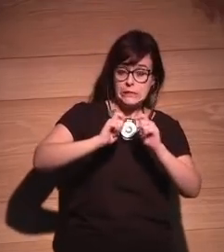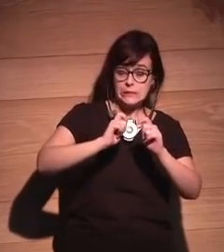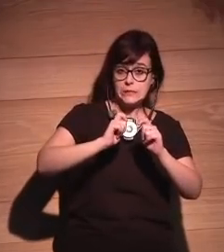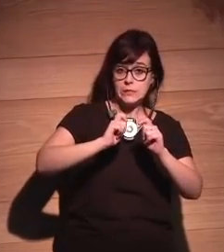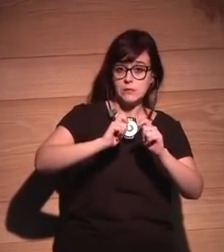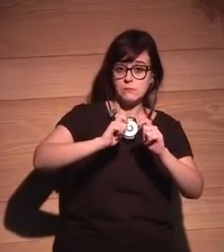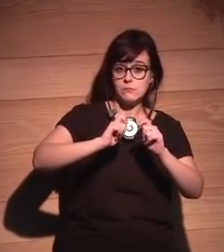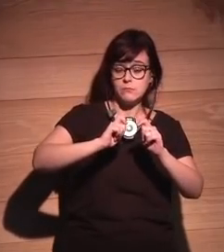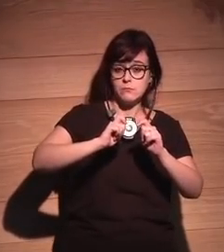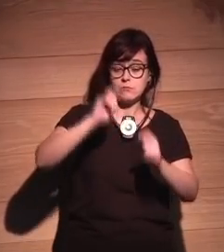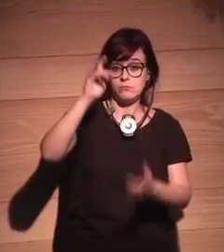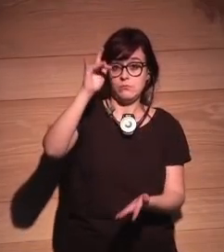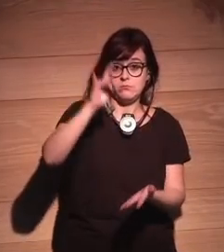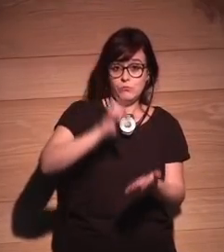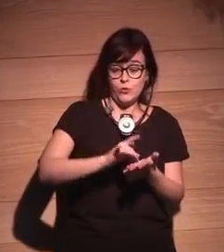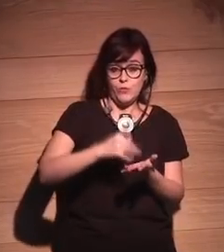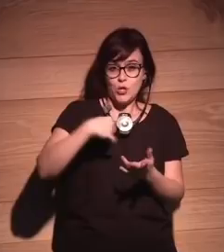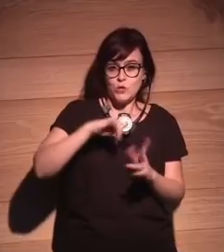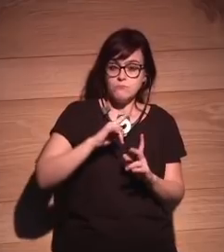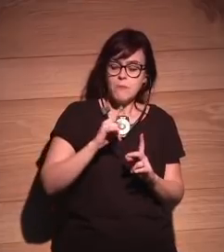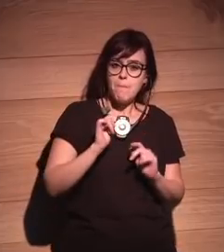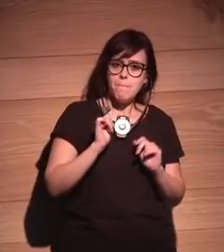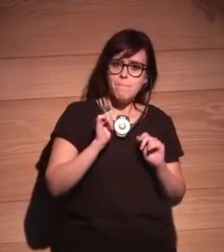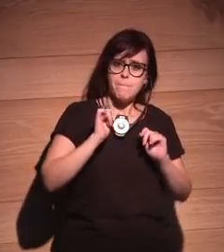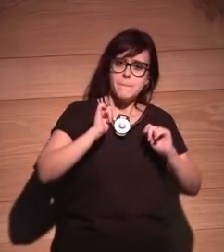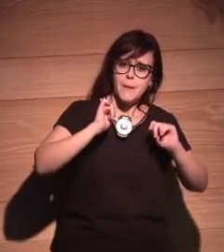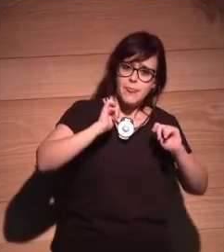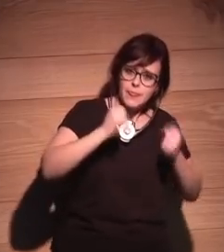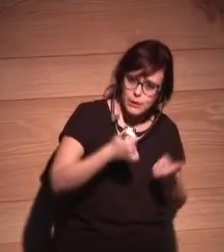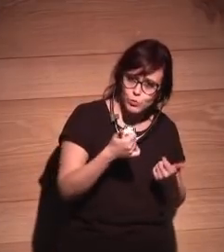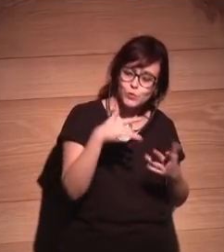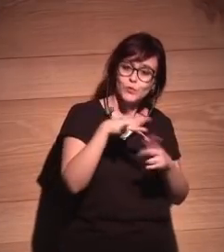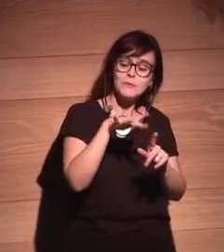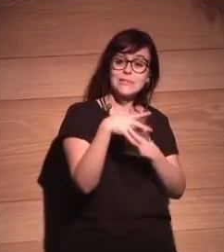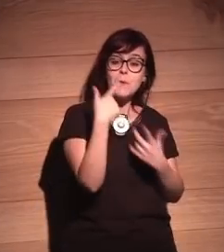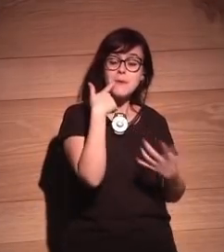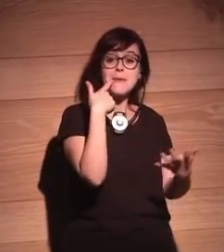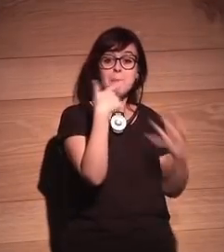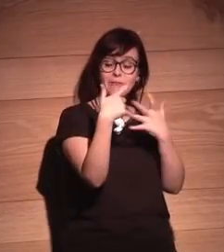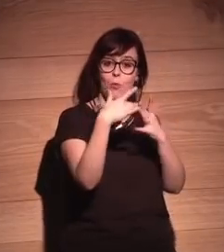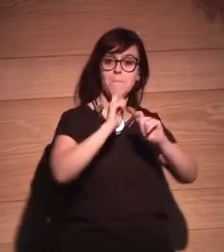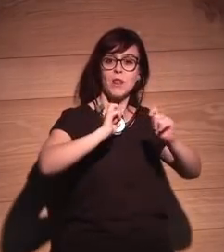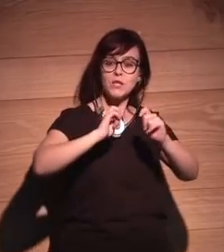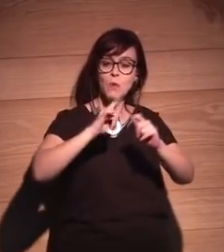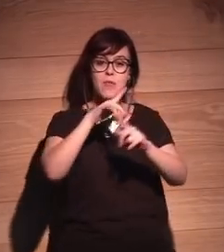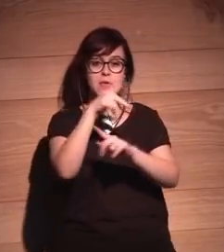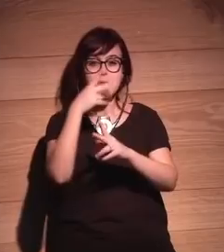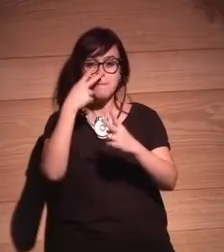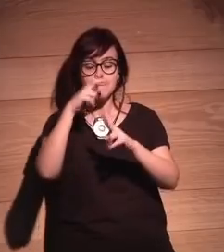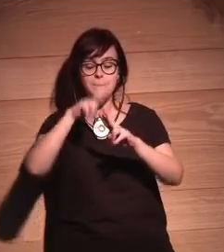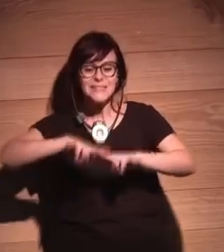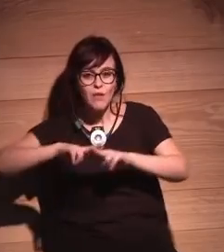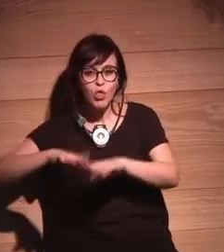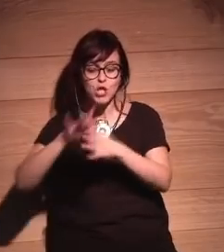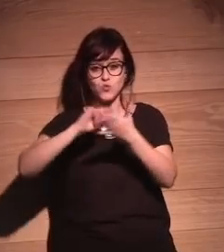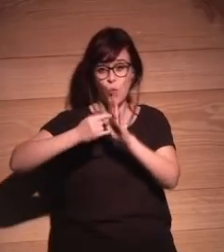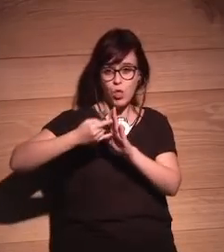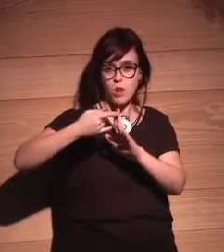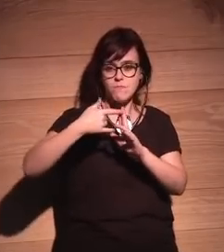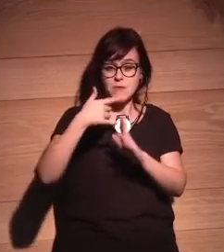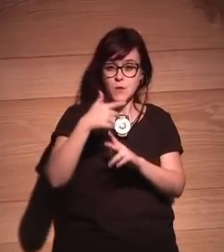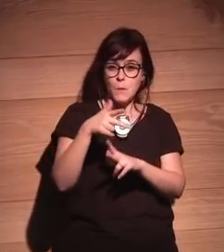no ralentizamos un poco, empezamos a entender el impacto que puede tener el periodismo de investigación, de explicación, de soluciones, y